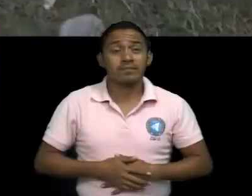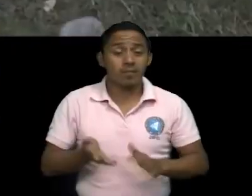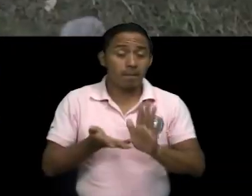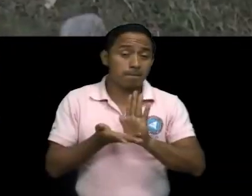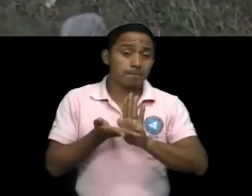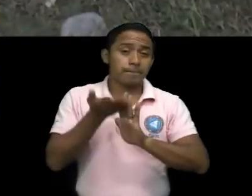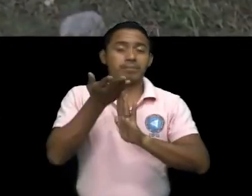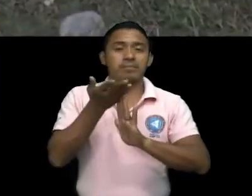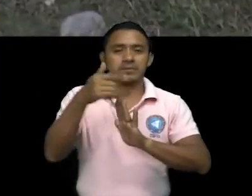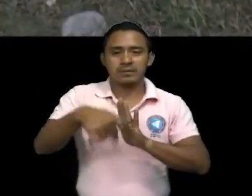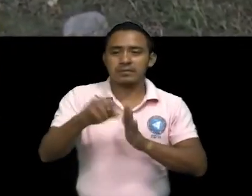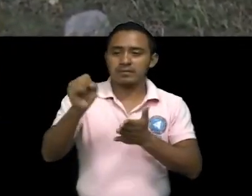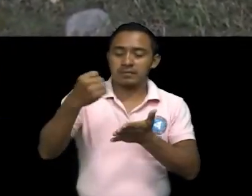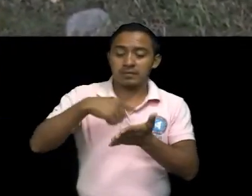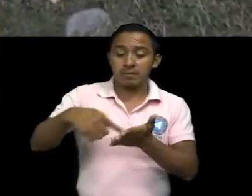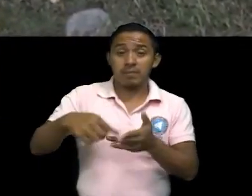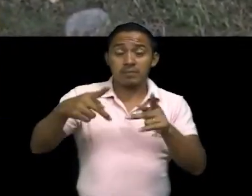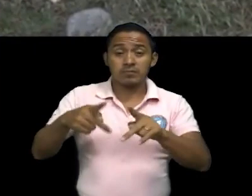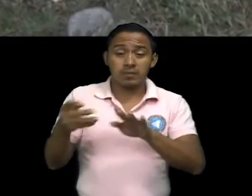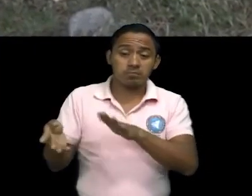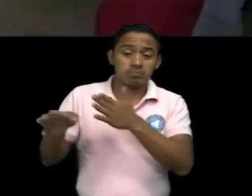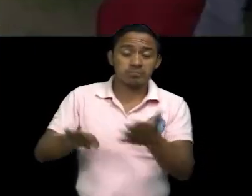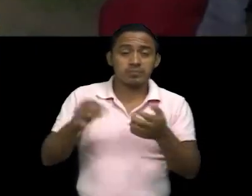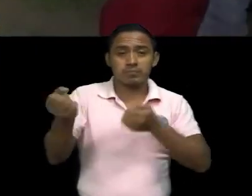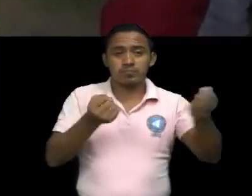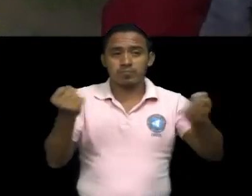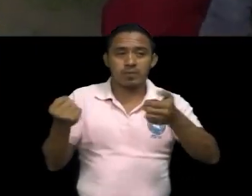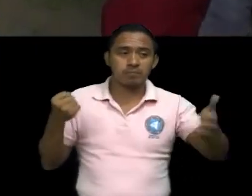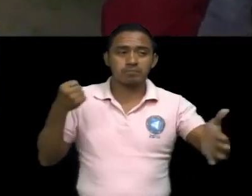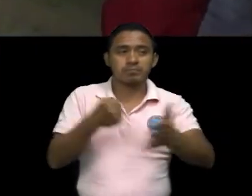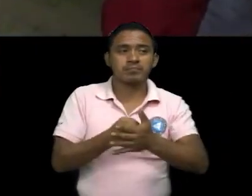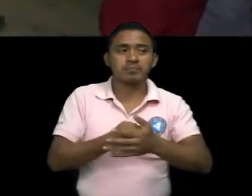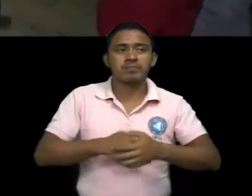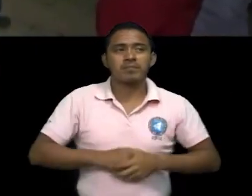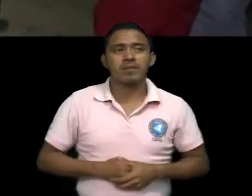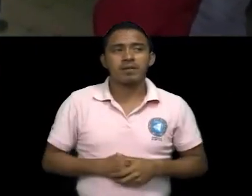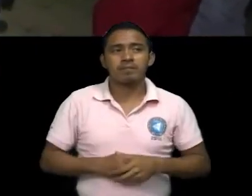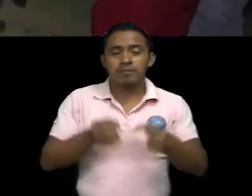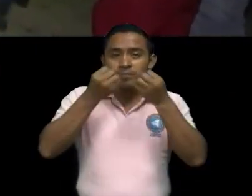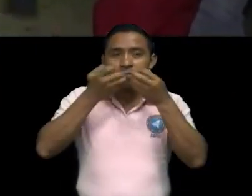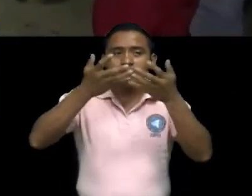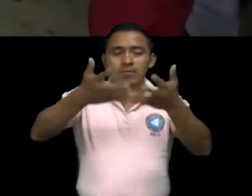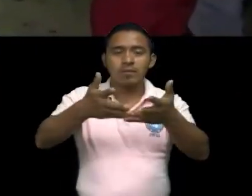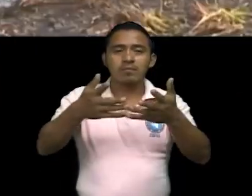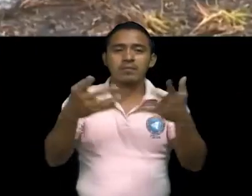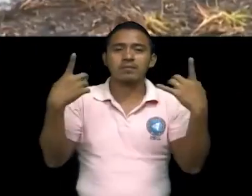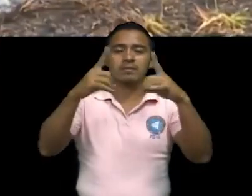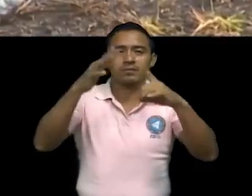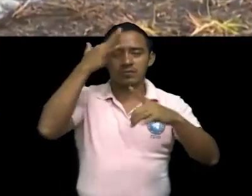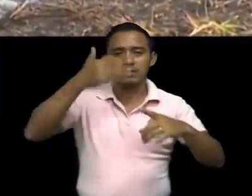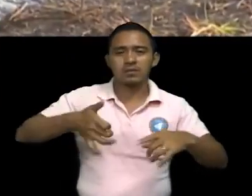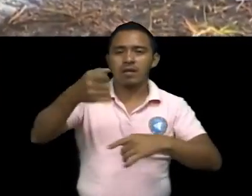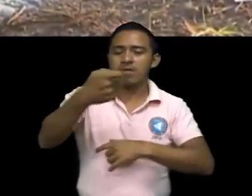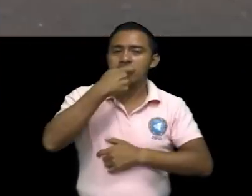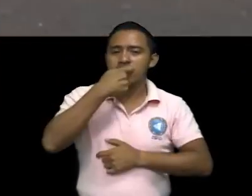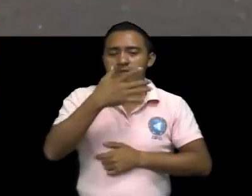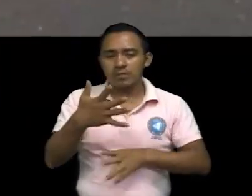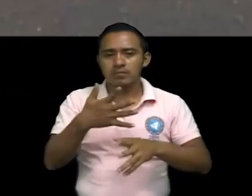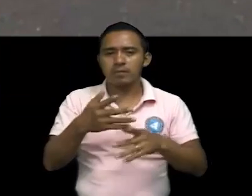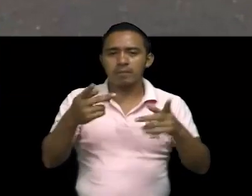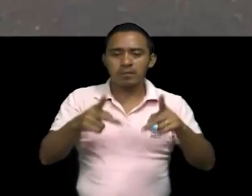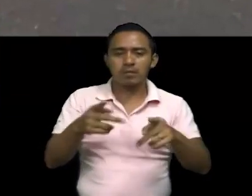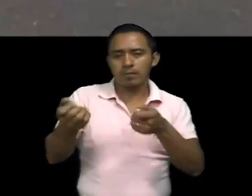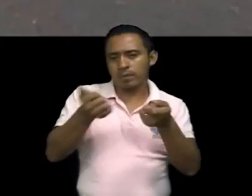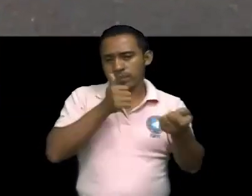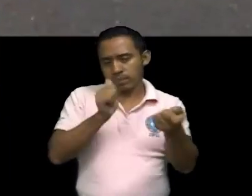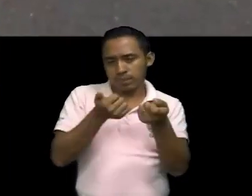Incrementan en esta semana el número de muertos por accidentes de tránsito. Informe de la Dirección de Tránsito Nacional indica que el conducir